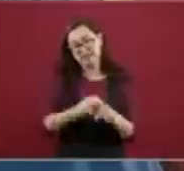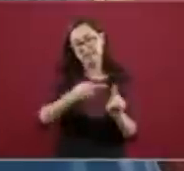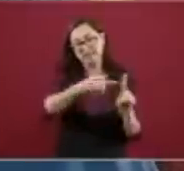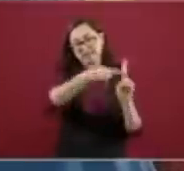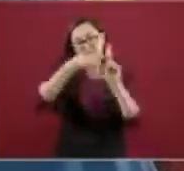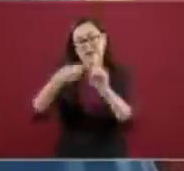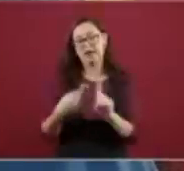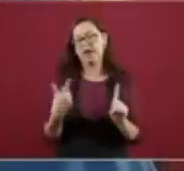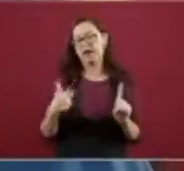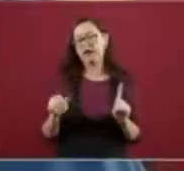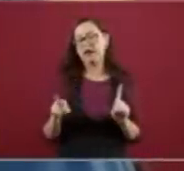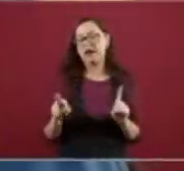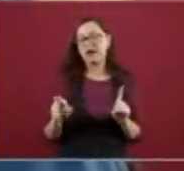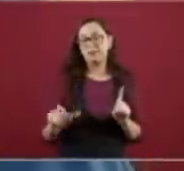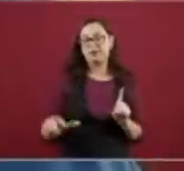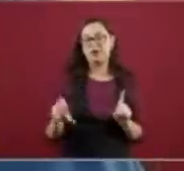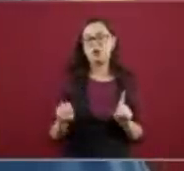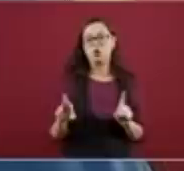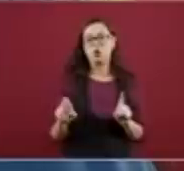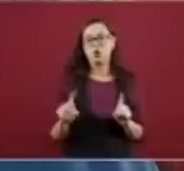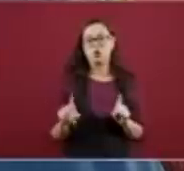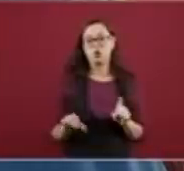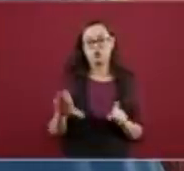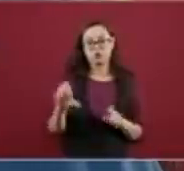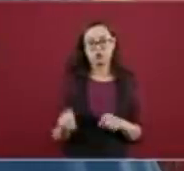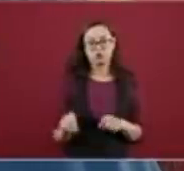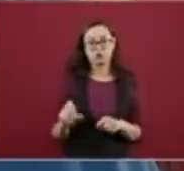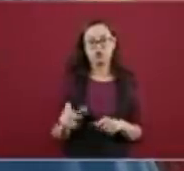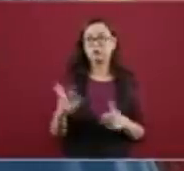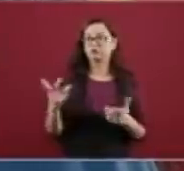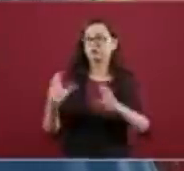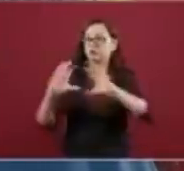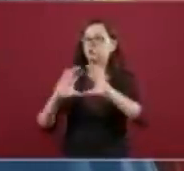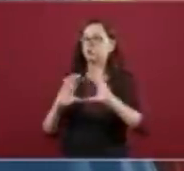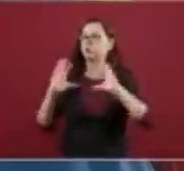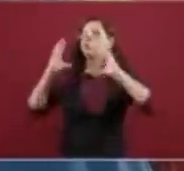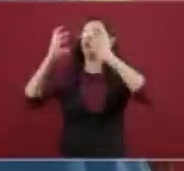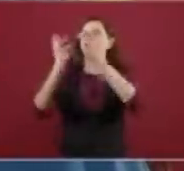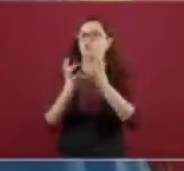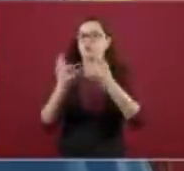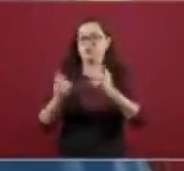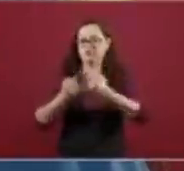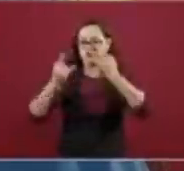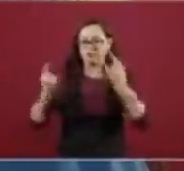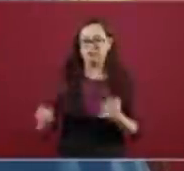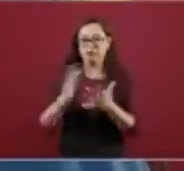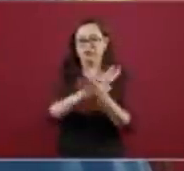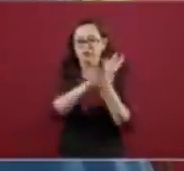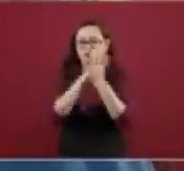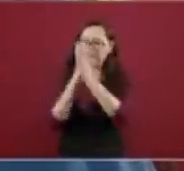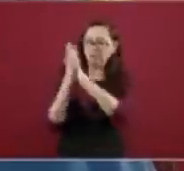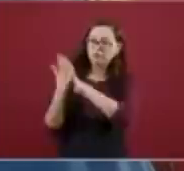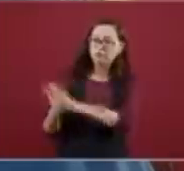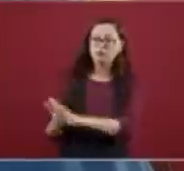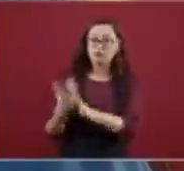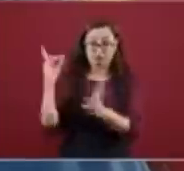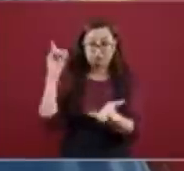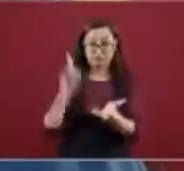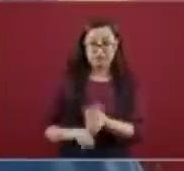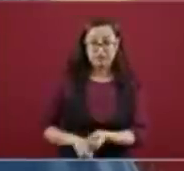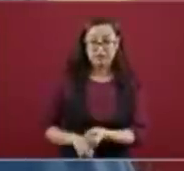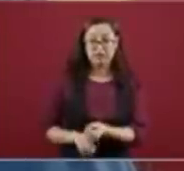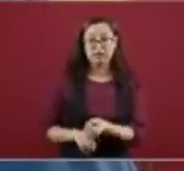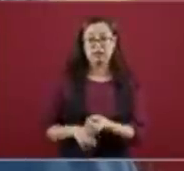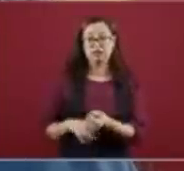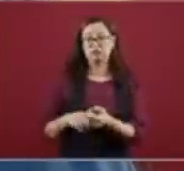como Gabriel Orozco. No ha existido una transformación en el mundo, una transformación en la historia del mundo que no esté acompañada y en